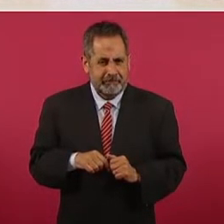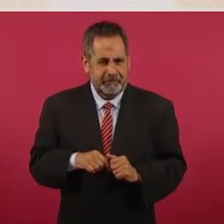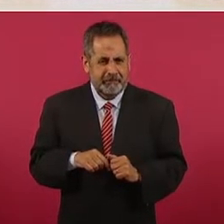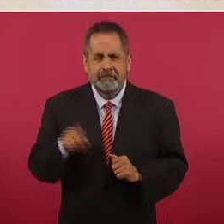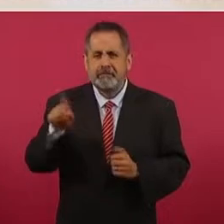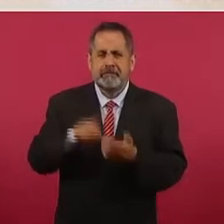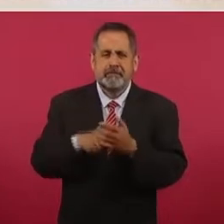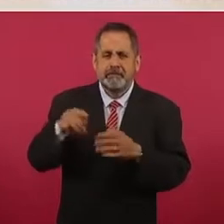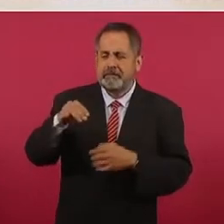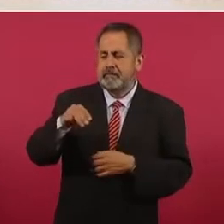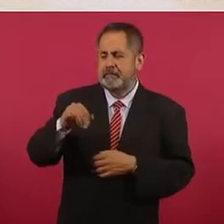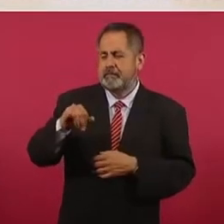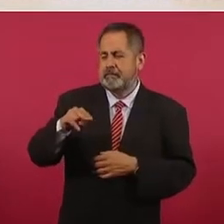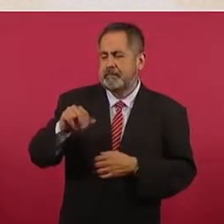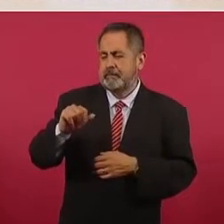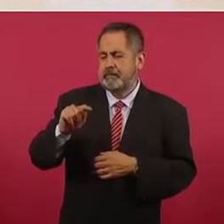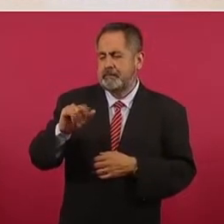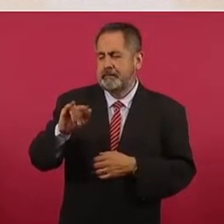Minatitlán ayer.